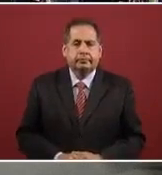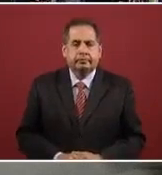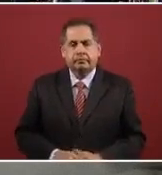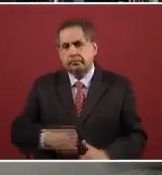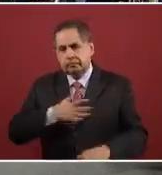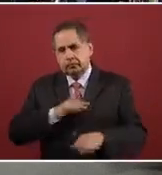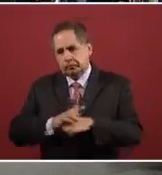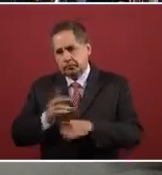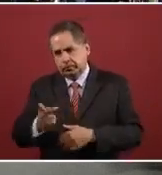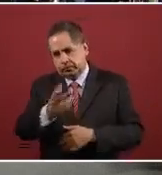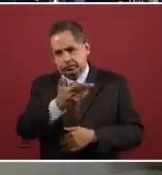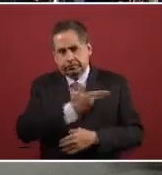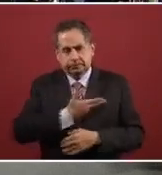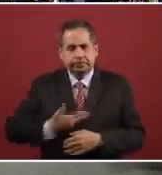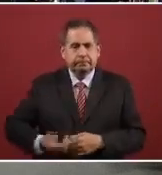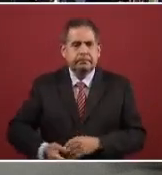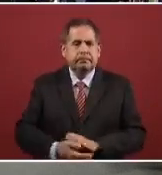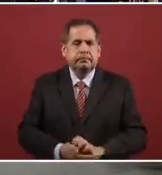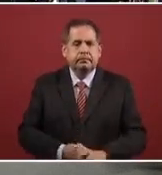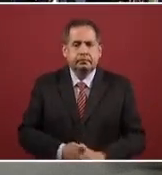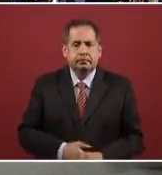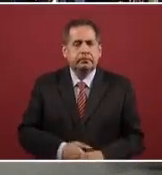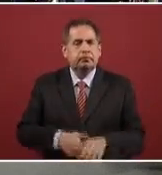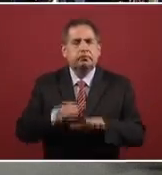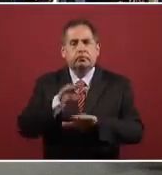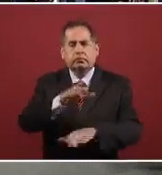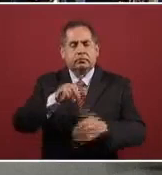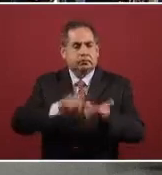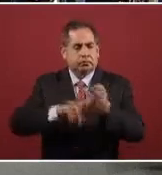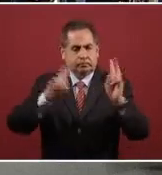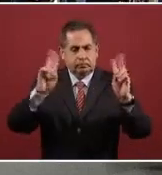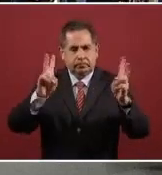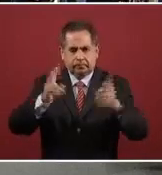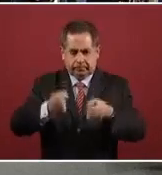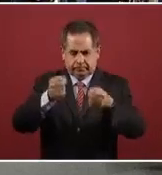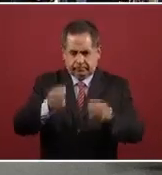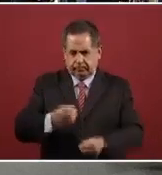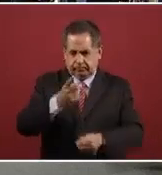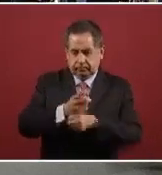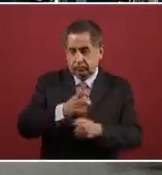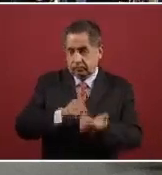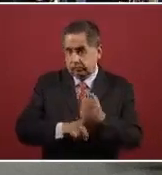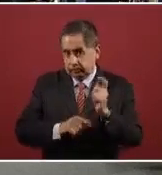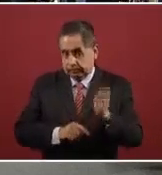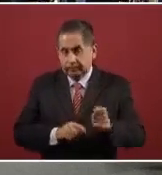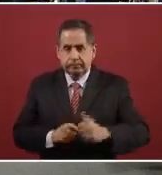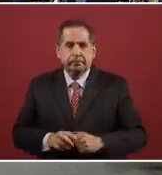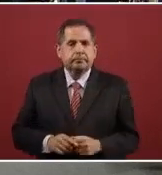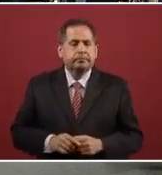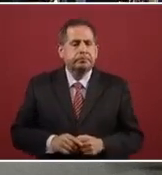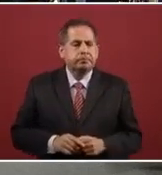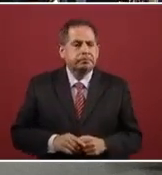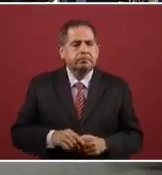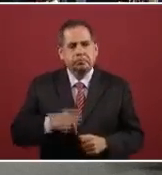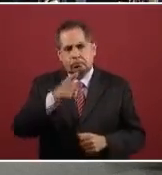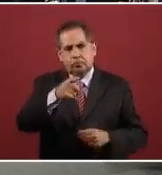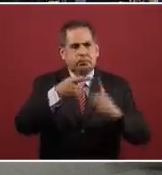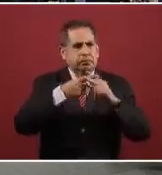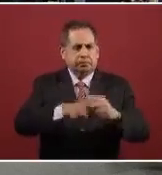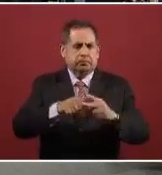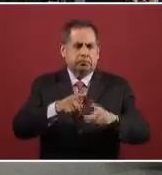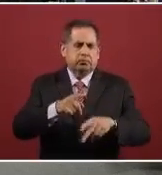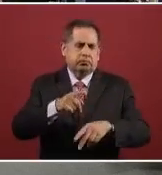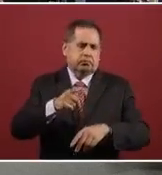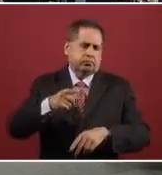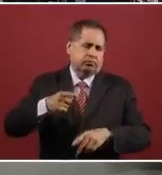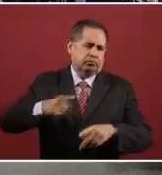Buenos días, presidente. Hablar del tema de seguridad. Al principio de su administración usted